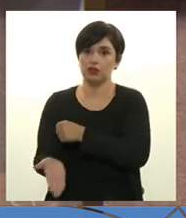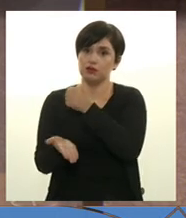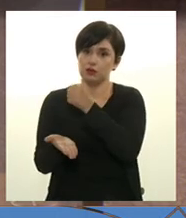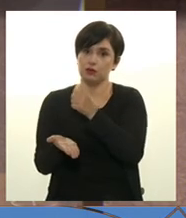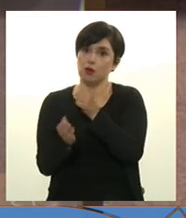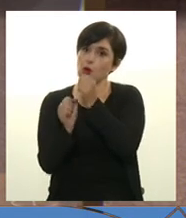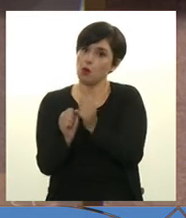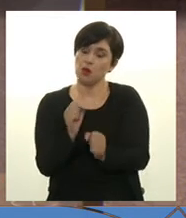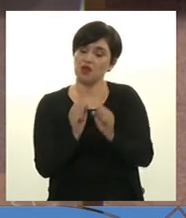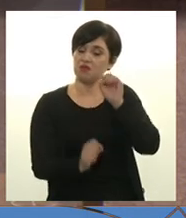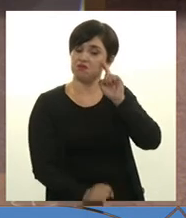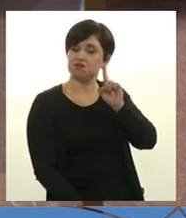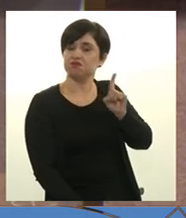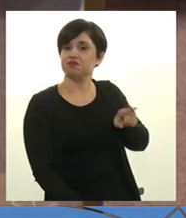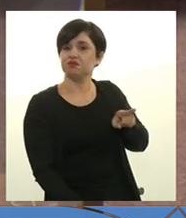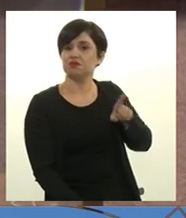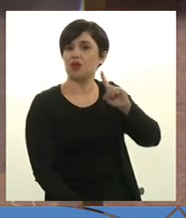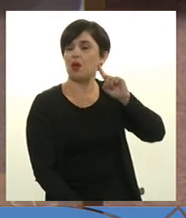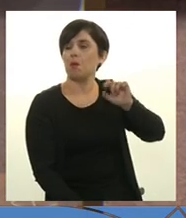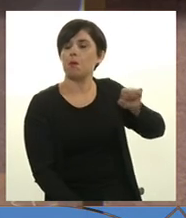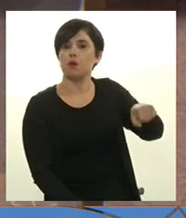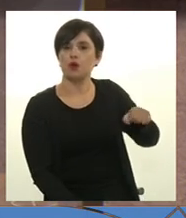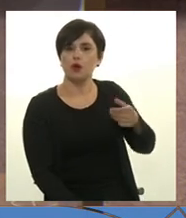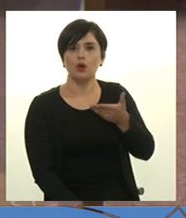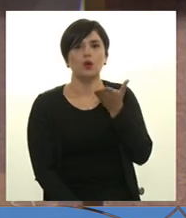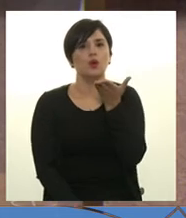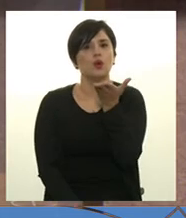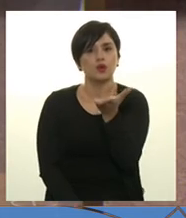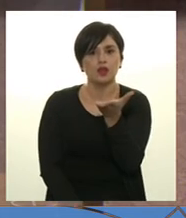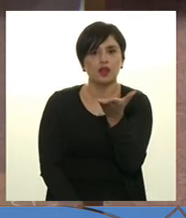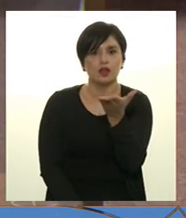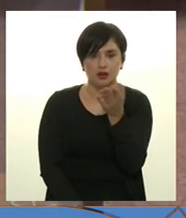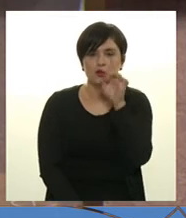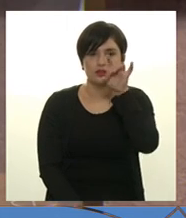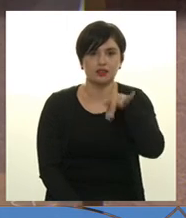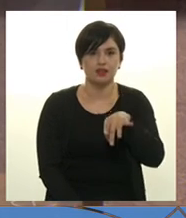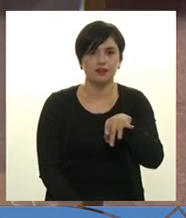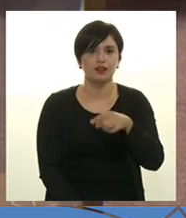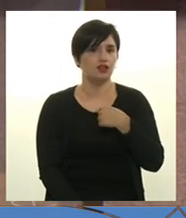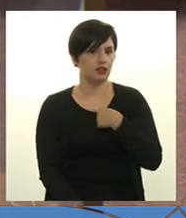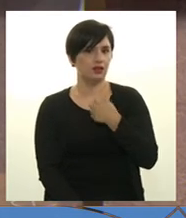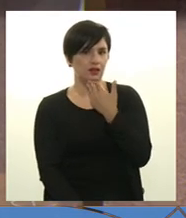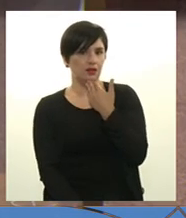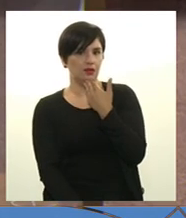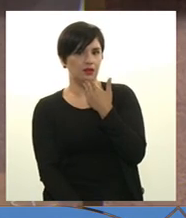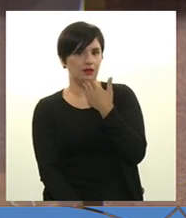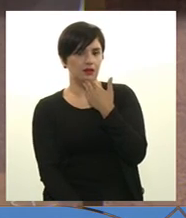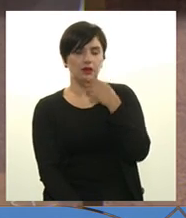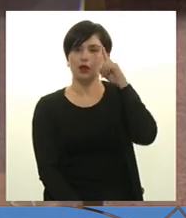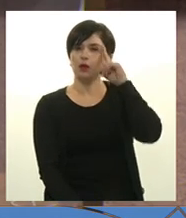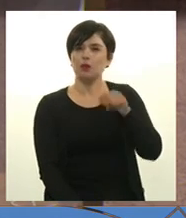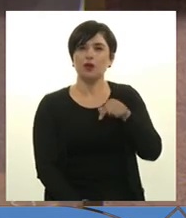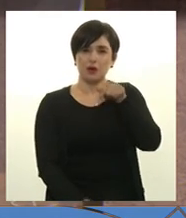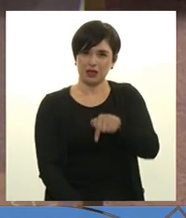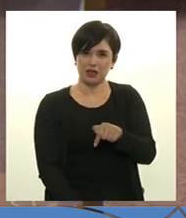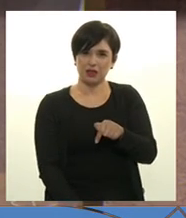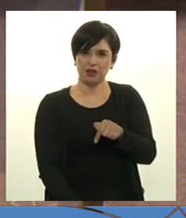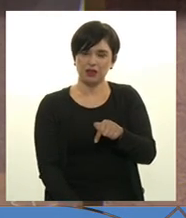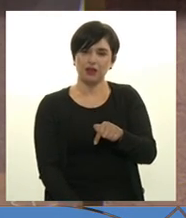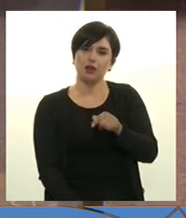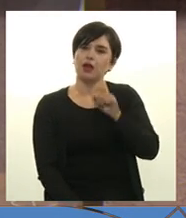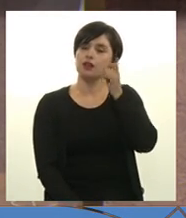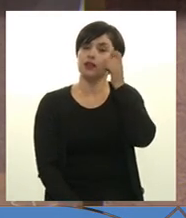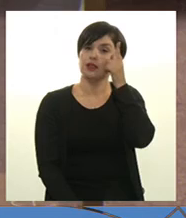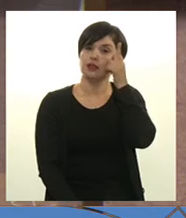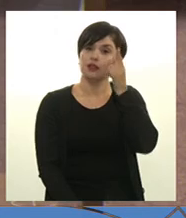nos pueden tratar de ignorar nos usted ha vivido aquello yo también pero aquí estamos y debemos entender